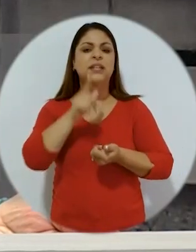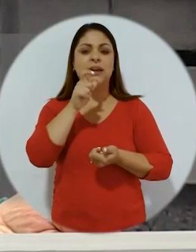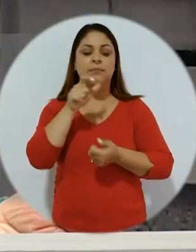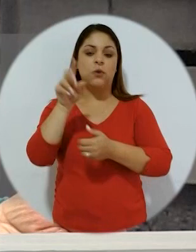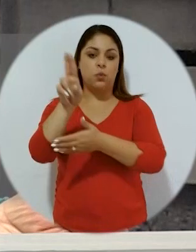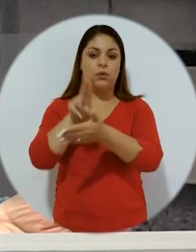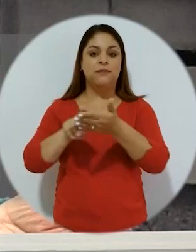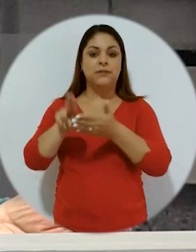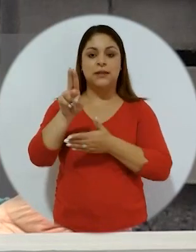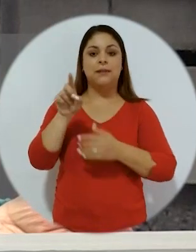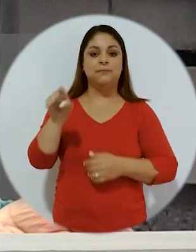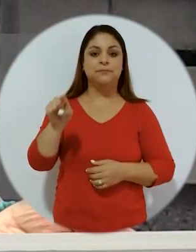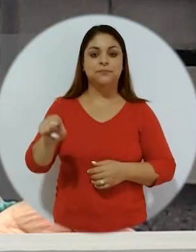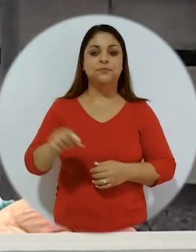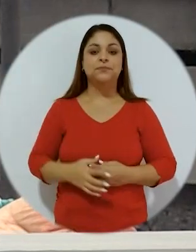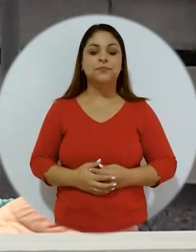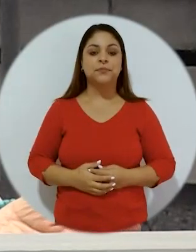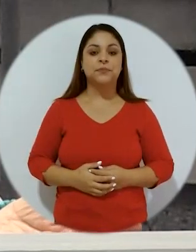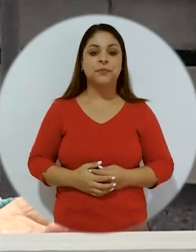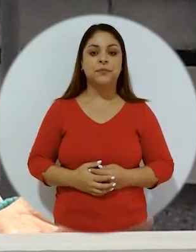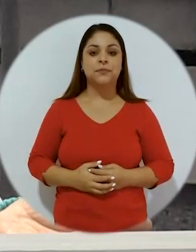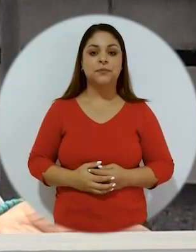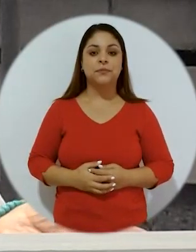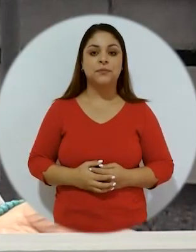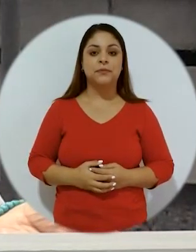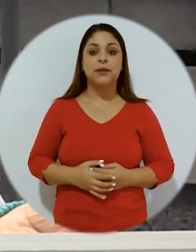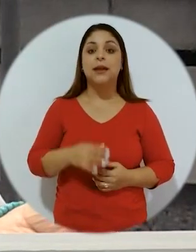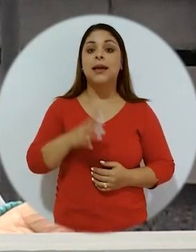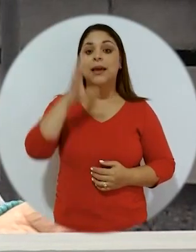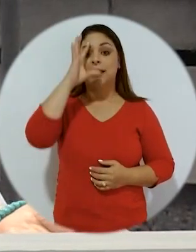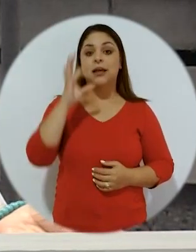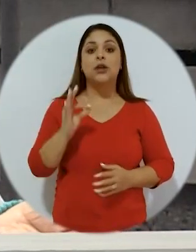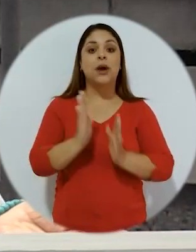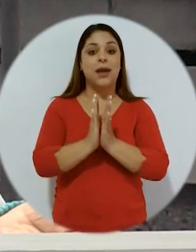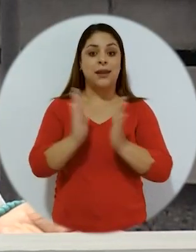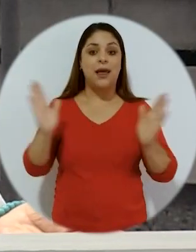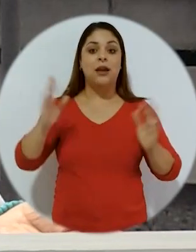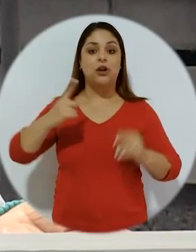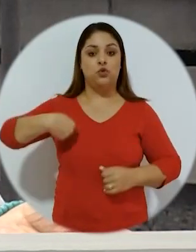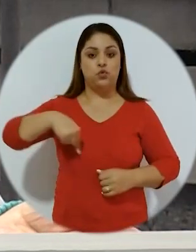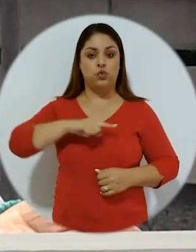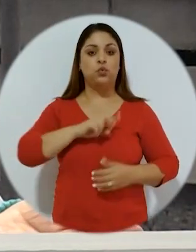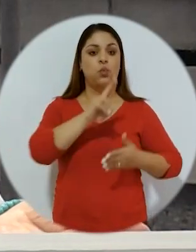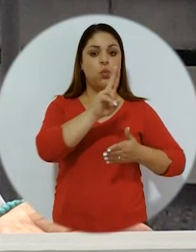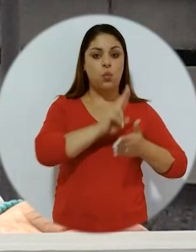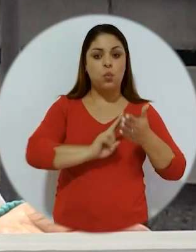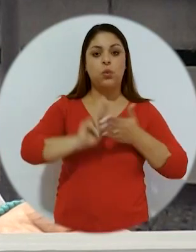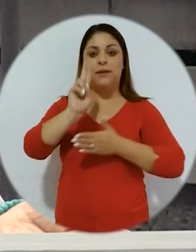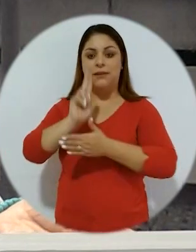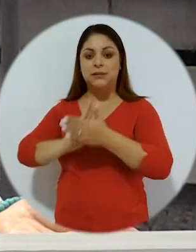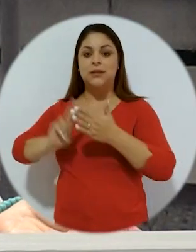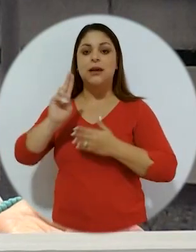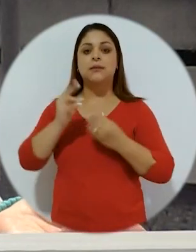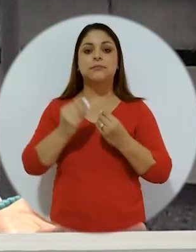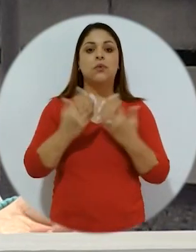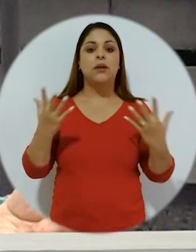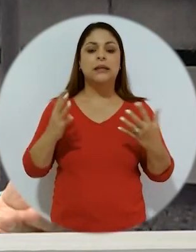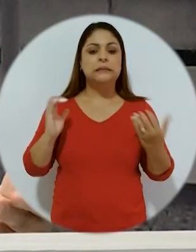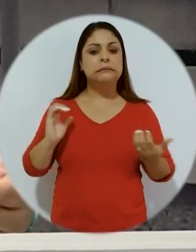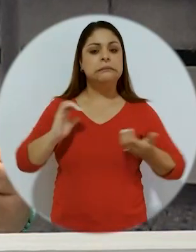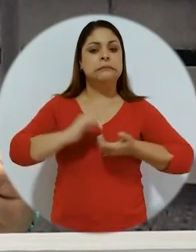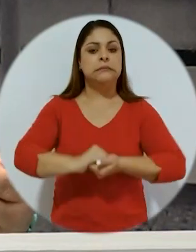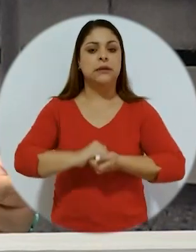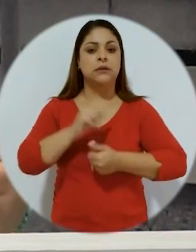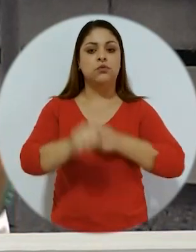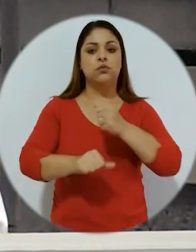poderoso la academia. Creo que en general es un esfuerzo que hemos estado haciendo las universidades públicas,